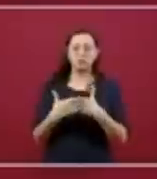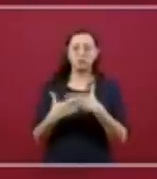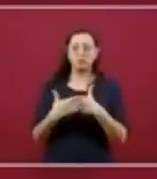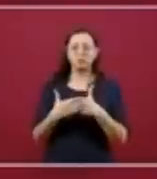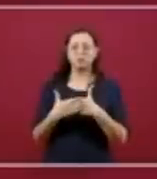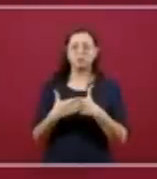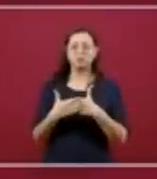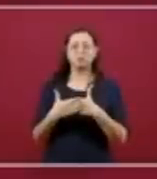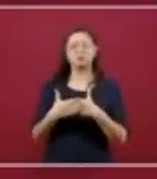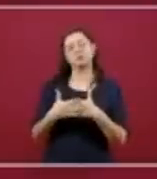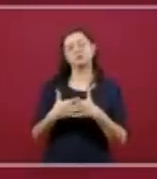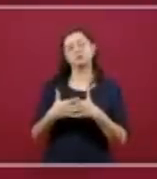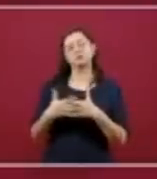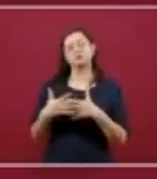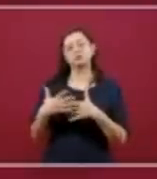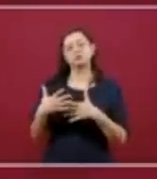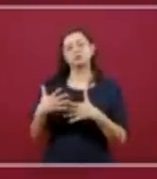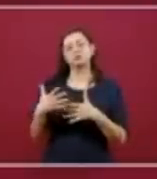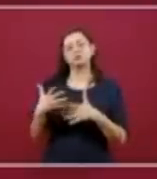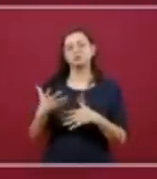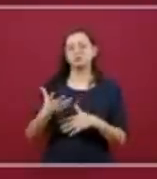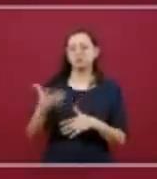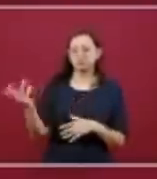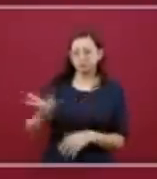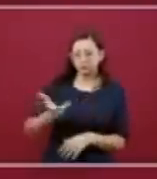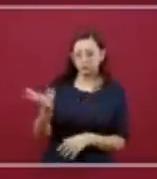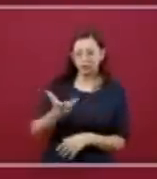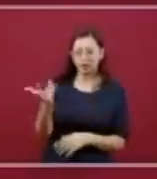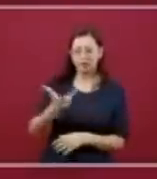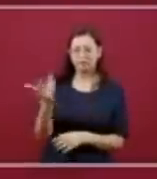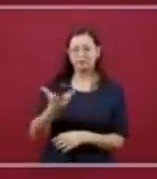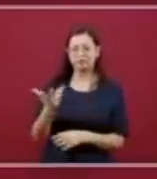el destino tan es